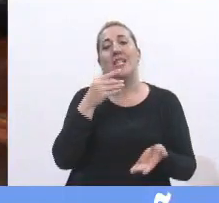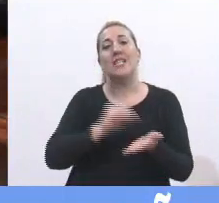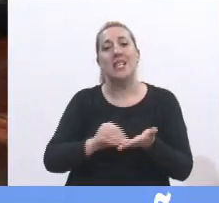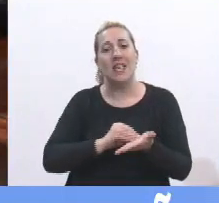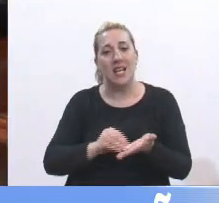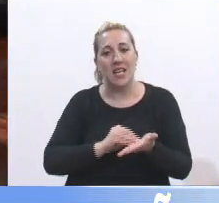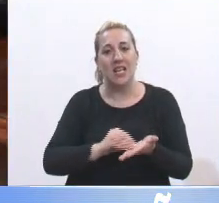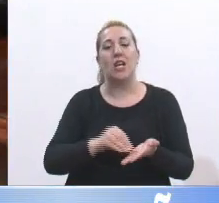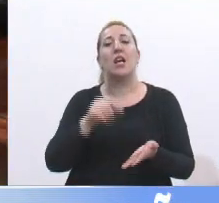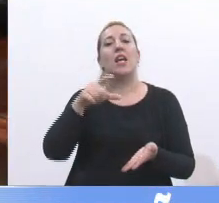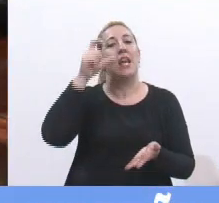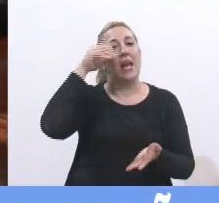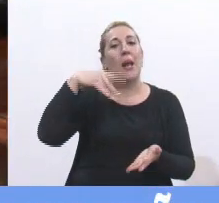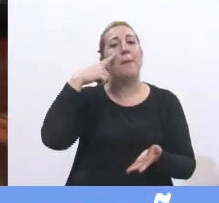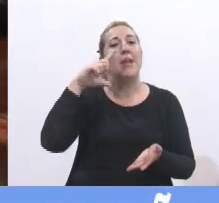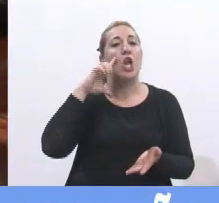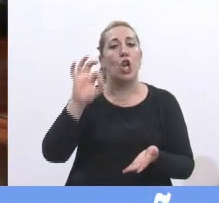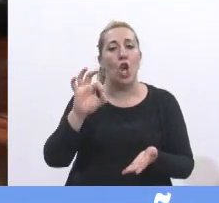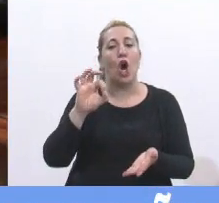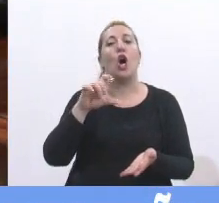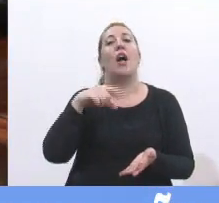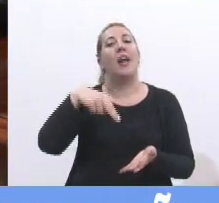el senador José Emilio Néder.